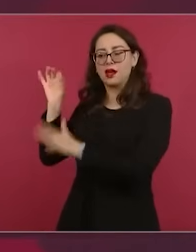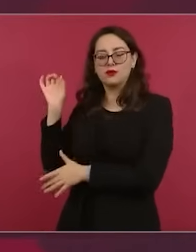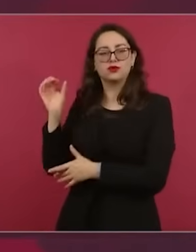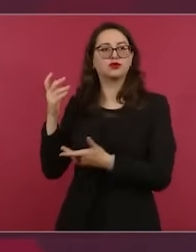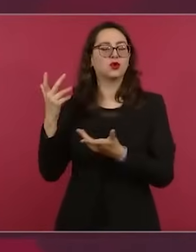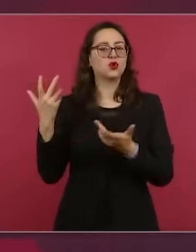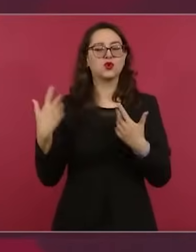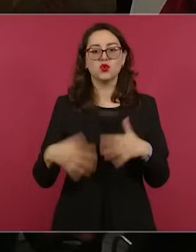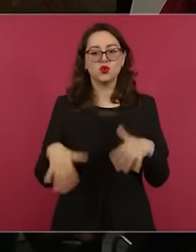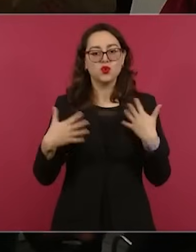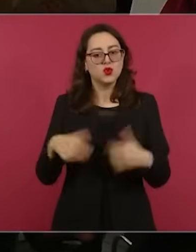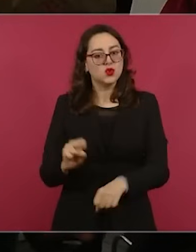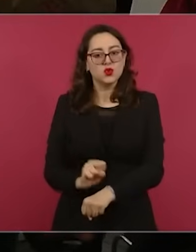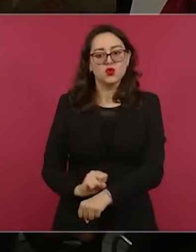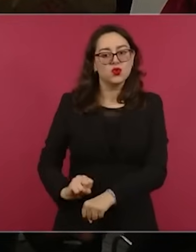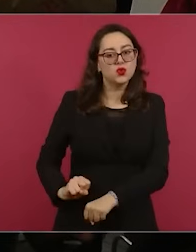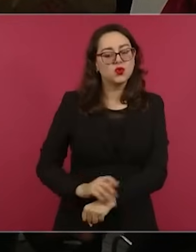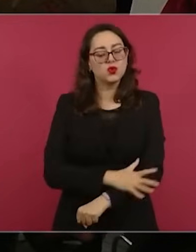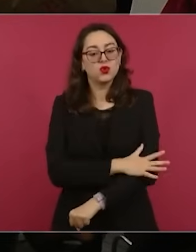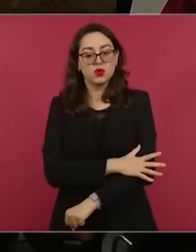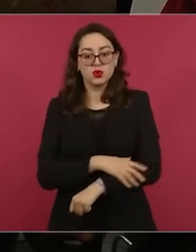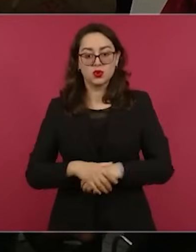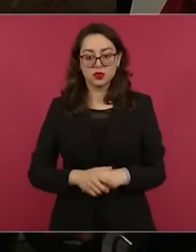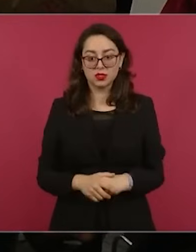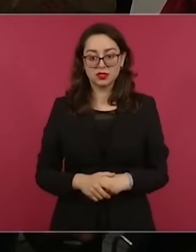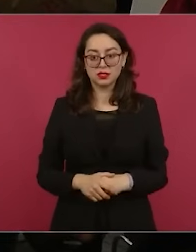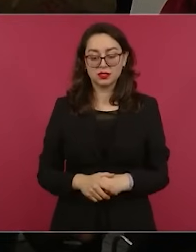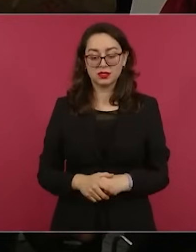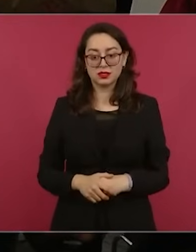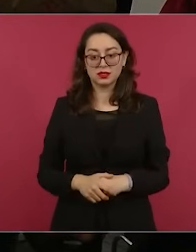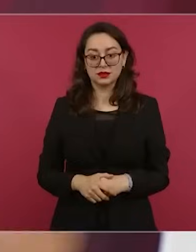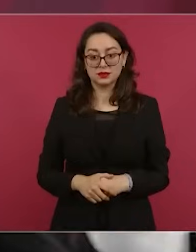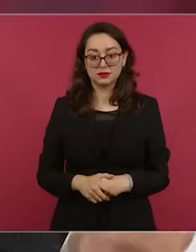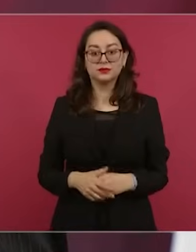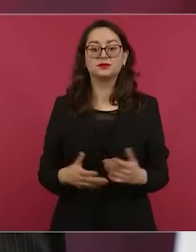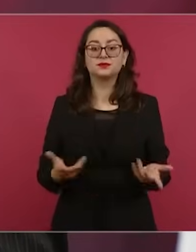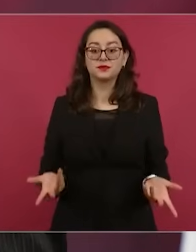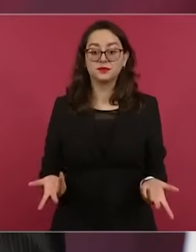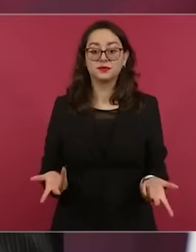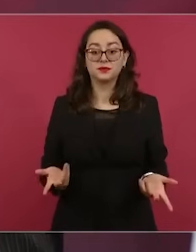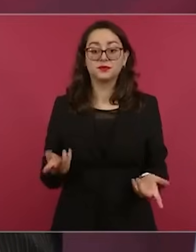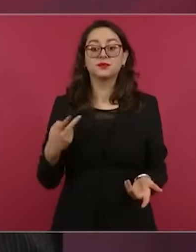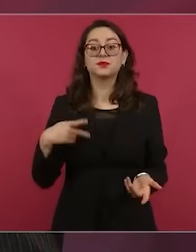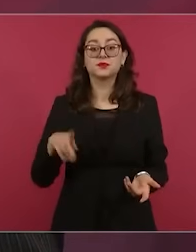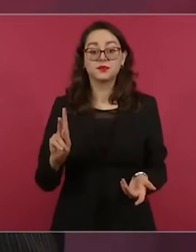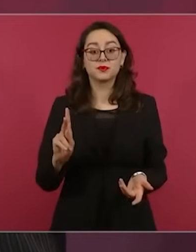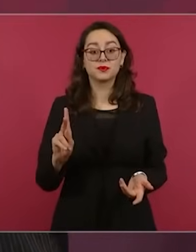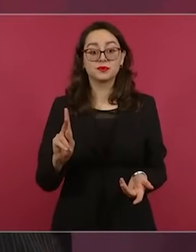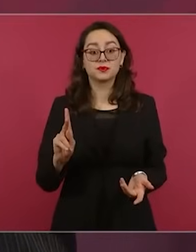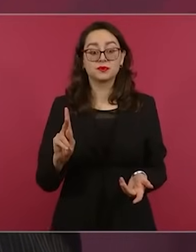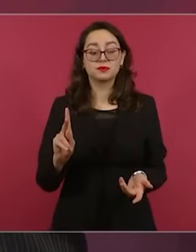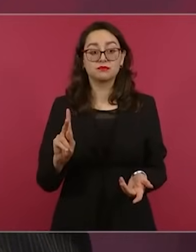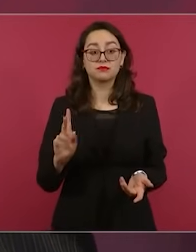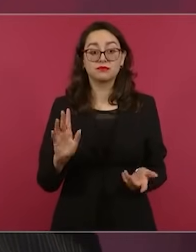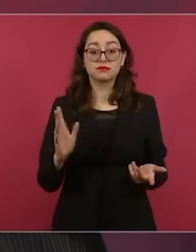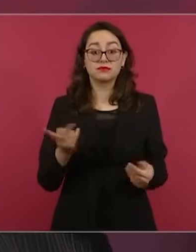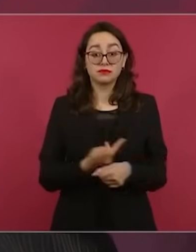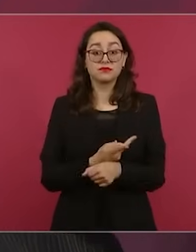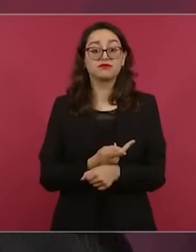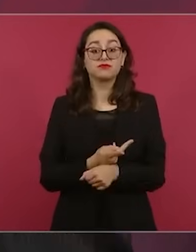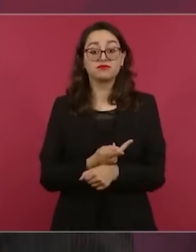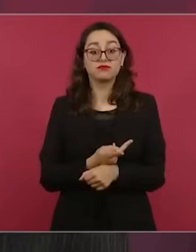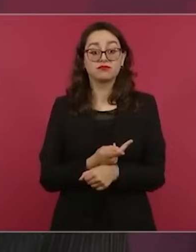para que quedara constancia de que habían 126 mil desaparecidos,